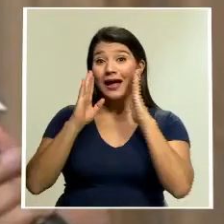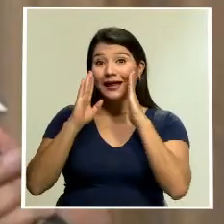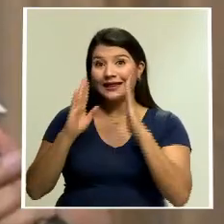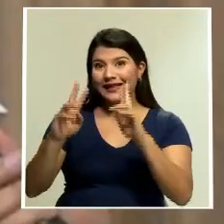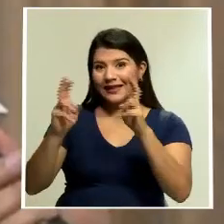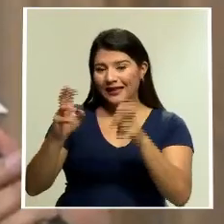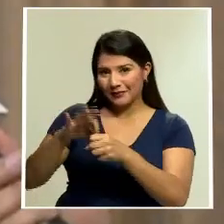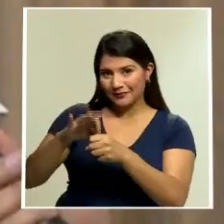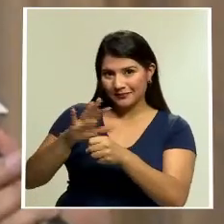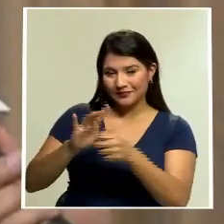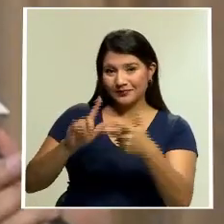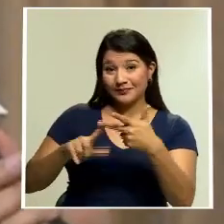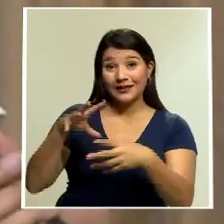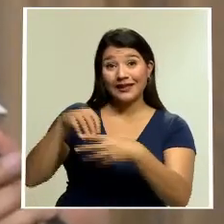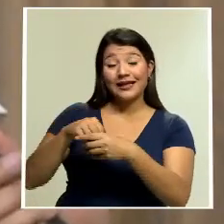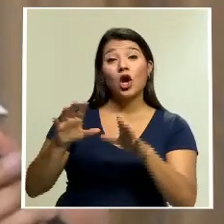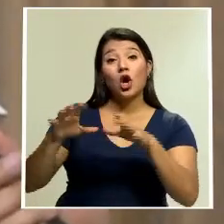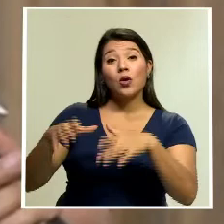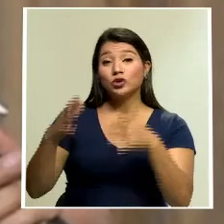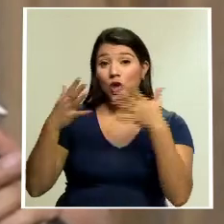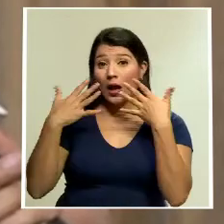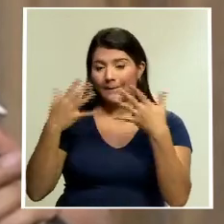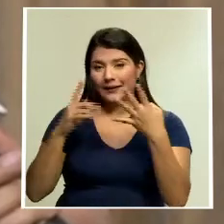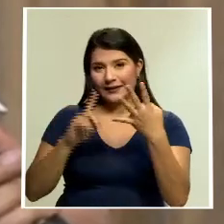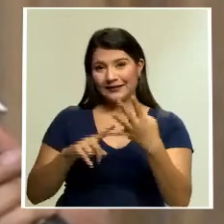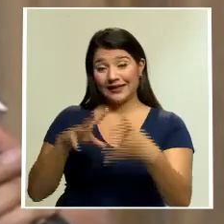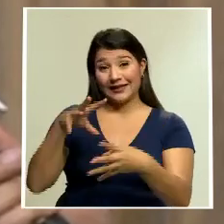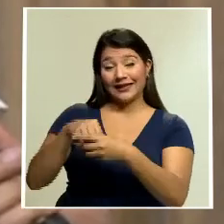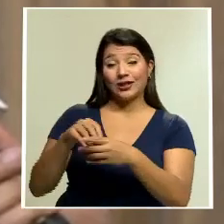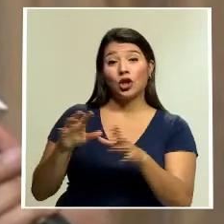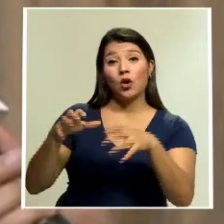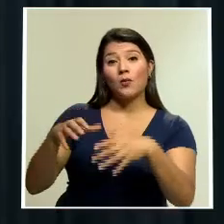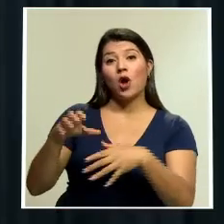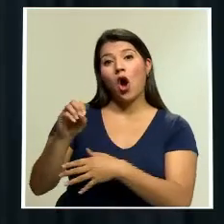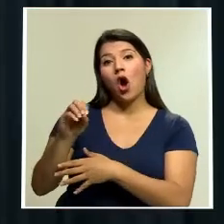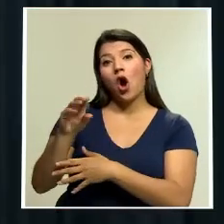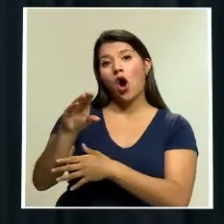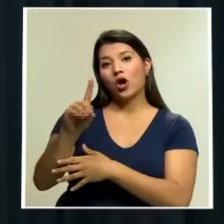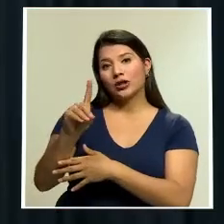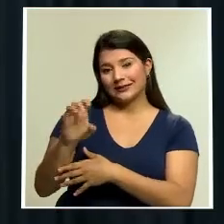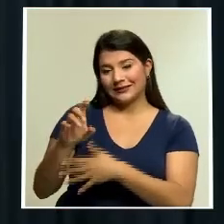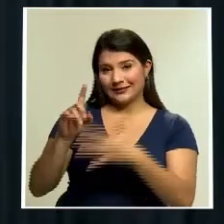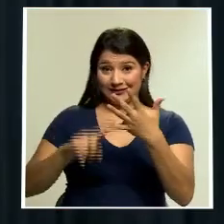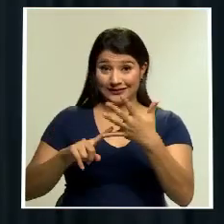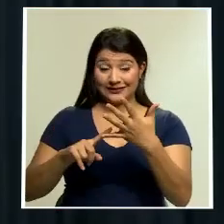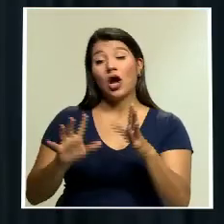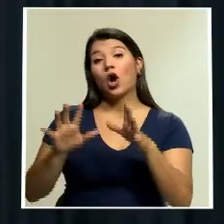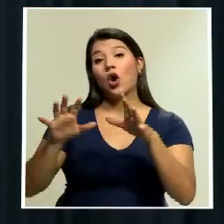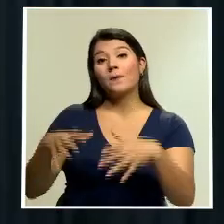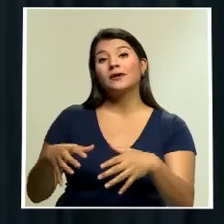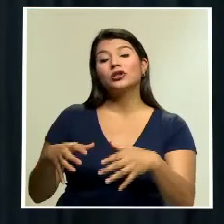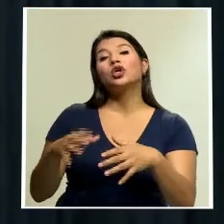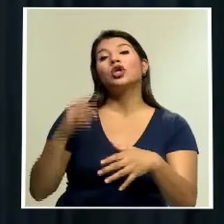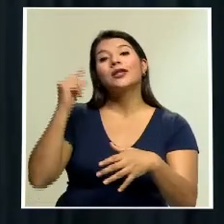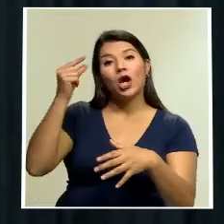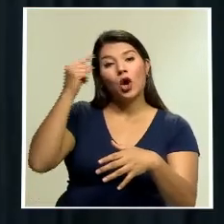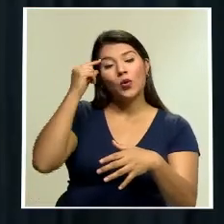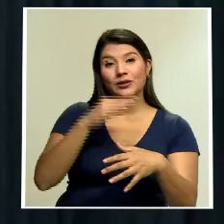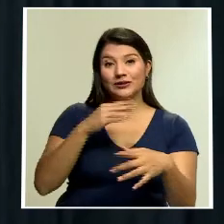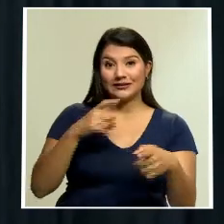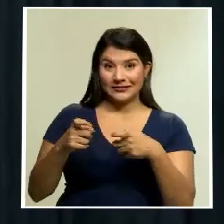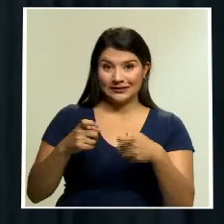Agropecuarios, miembro de la Comisión de Ambiente, integrante de la Comisión OCDE, así como de la Comisión de Gobierno y